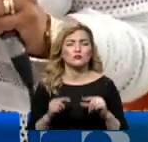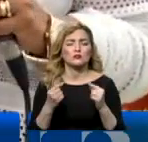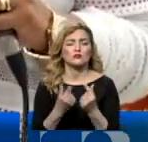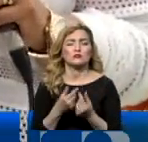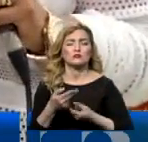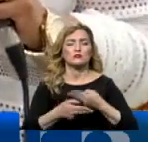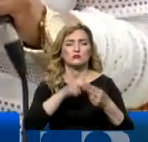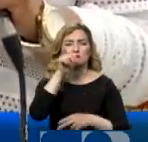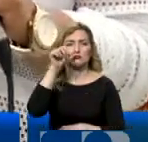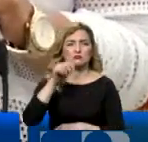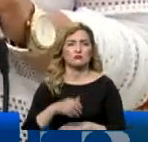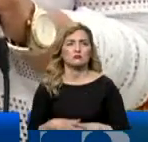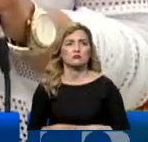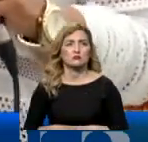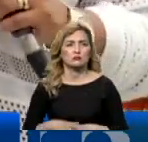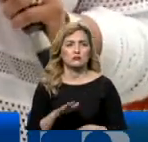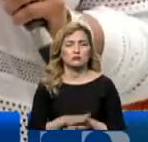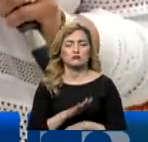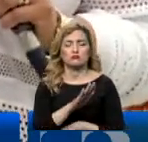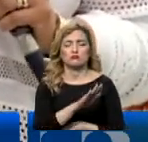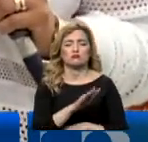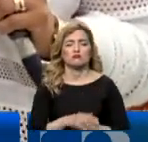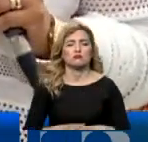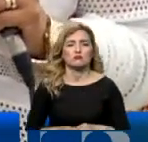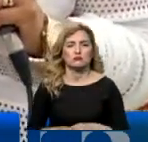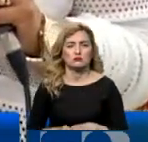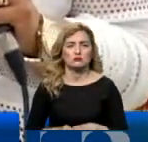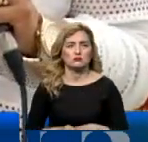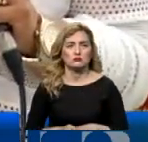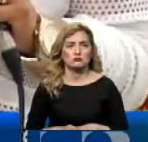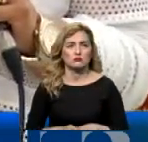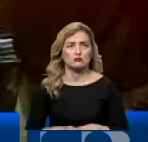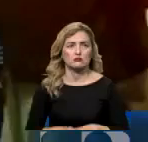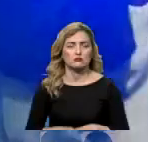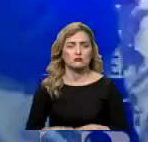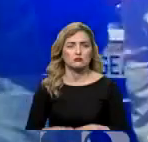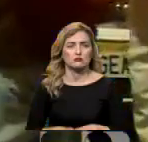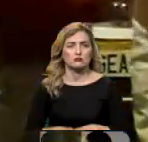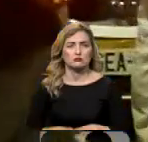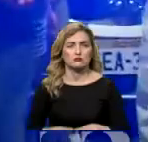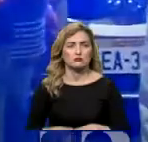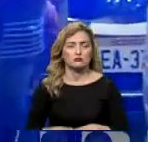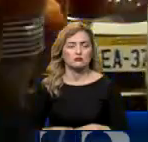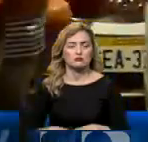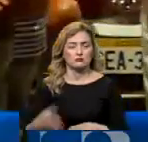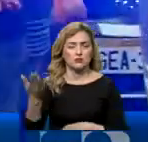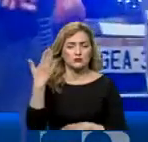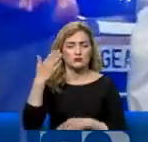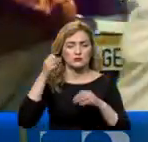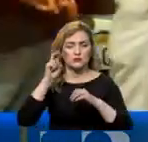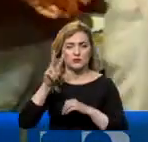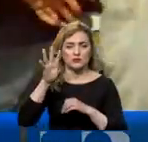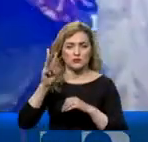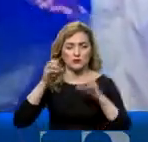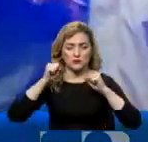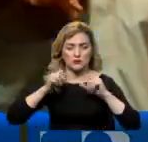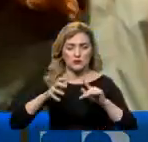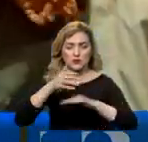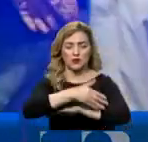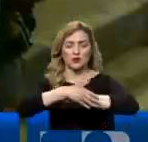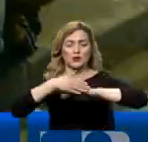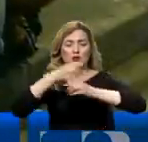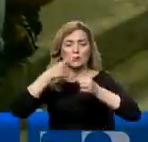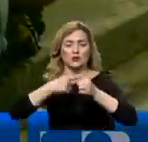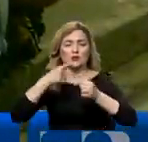agrupación narcodelictiva serían los responsables de estos hechos criminales. El pasado 26 de septiembre, en las calles Quito y Aguirre, centro de la